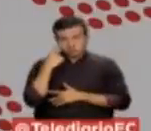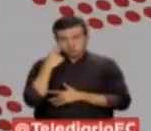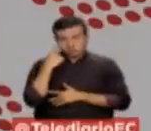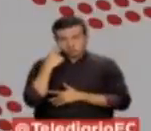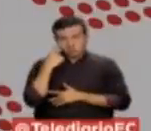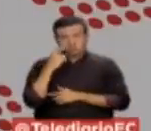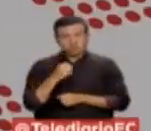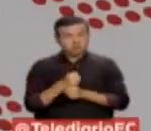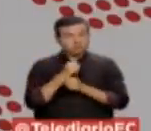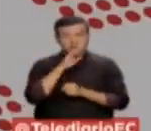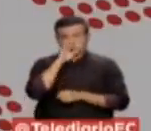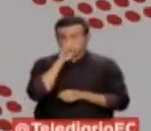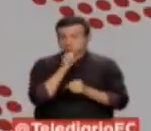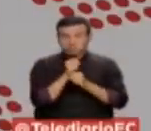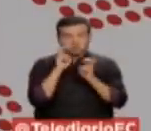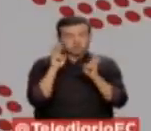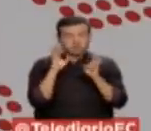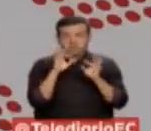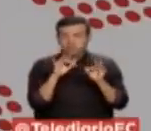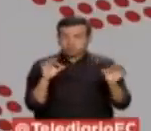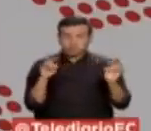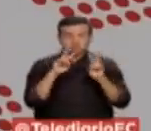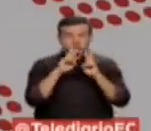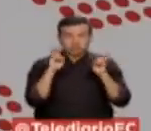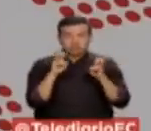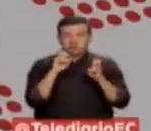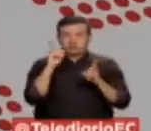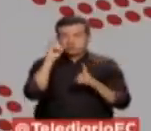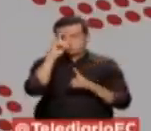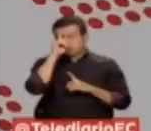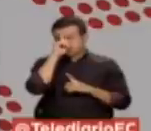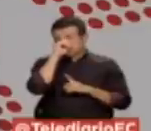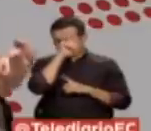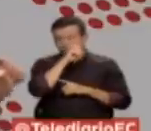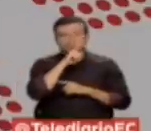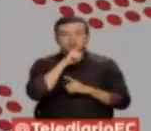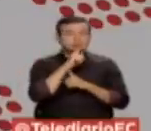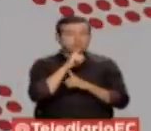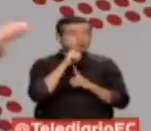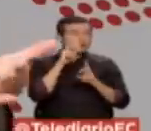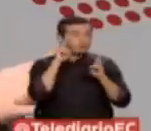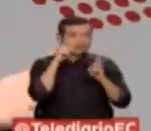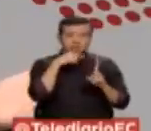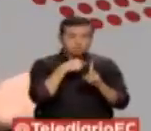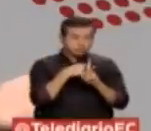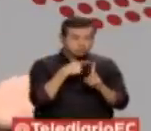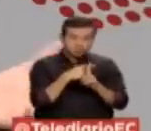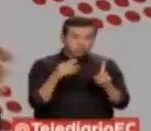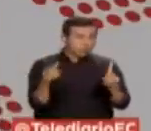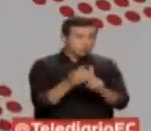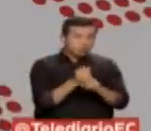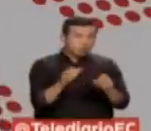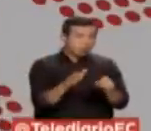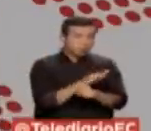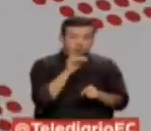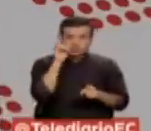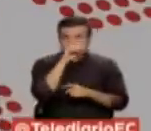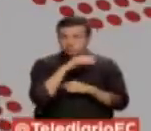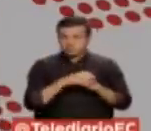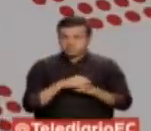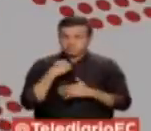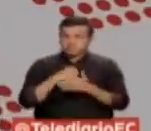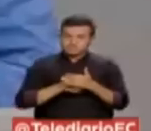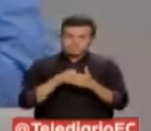la seguridad siempre es un tema sensible siempre es un tema en el que es muy difícil dar buenas noticias o alcanzar resultados totales Le quiero